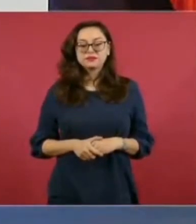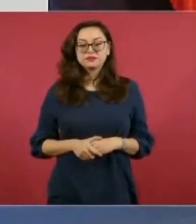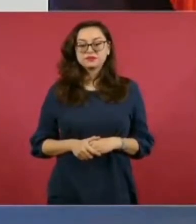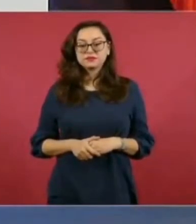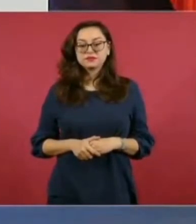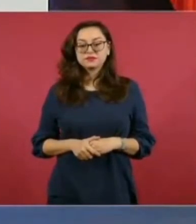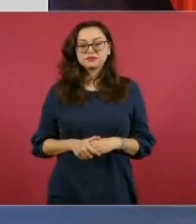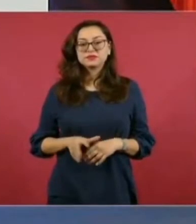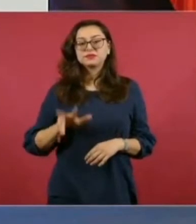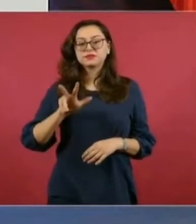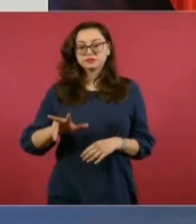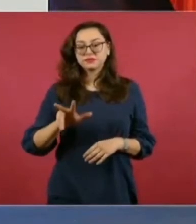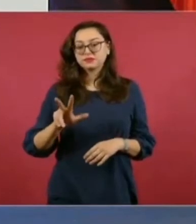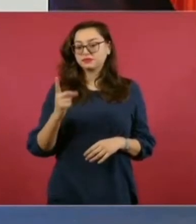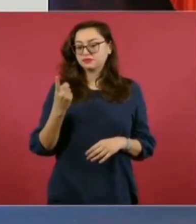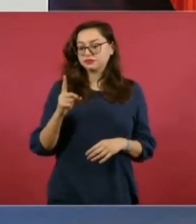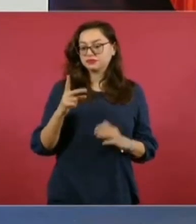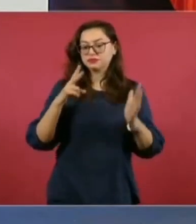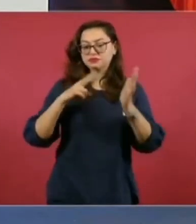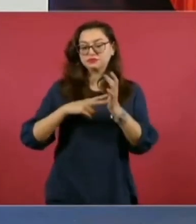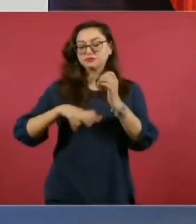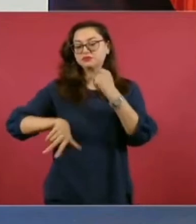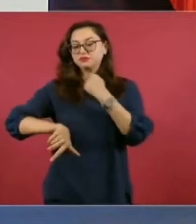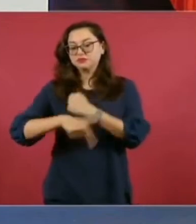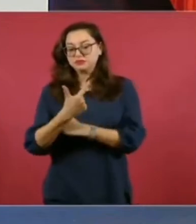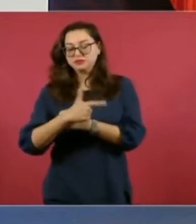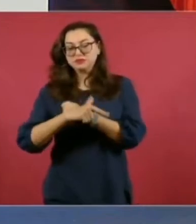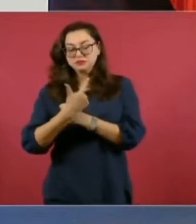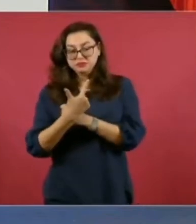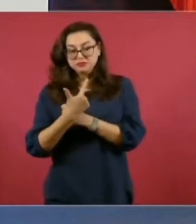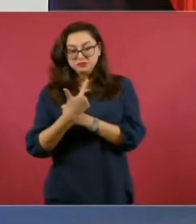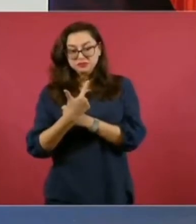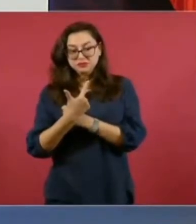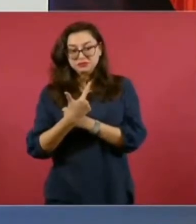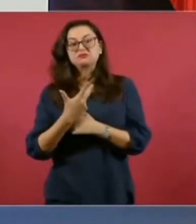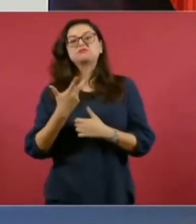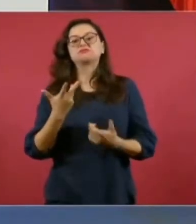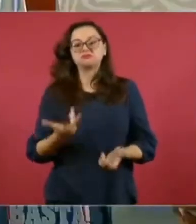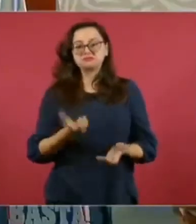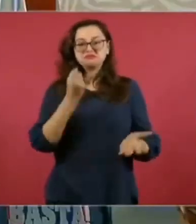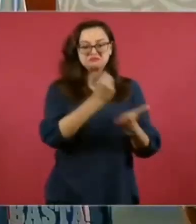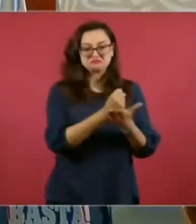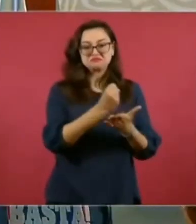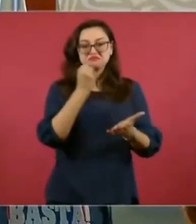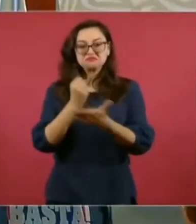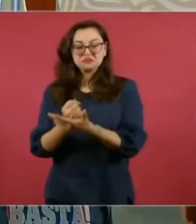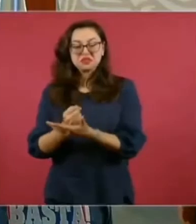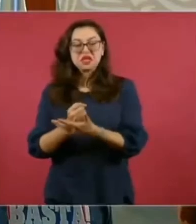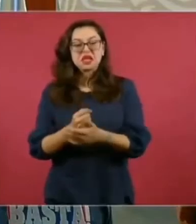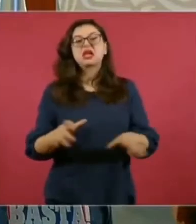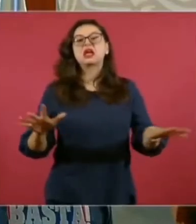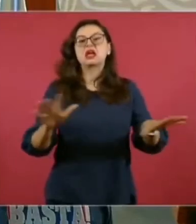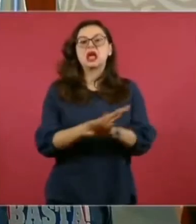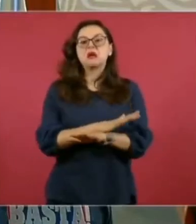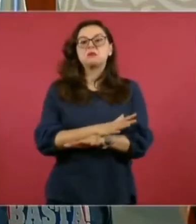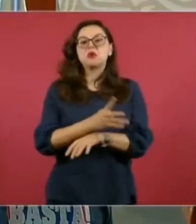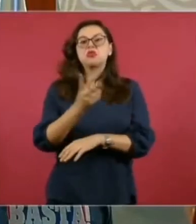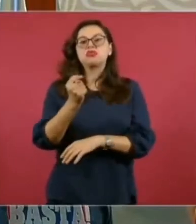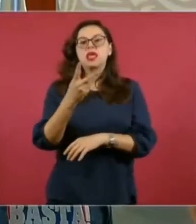El 18 de diciembre de 2012 el Senado aprobó las reformas constitucionales en materia de telecomunicaciones.